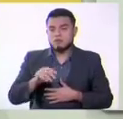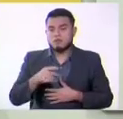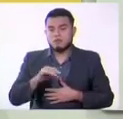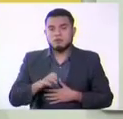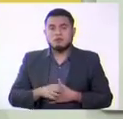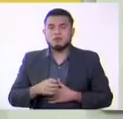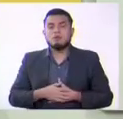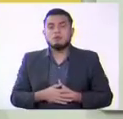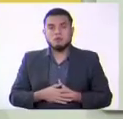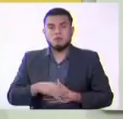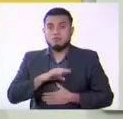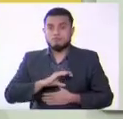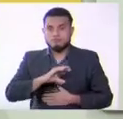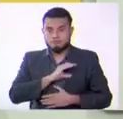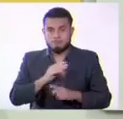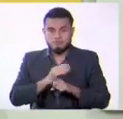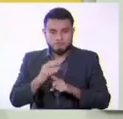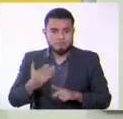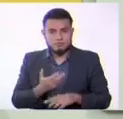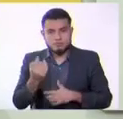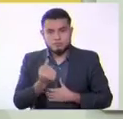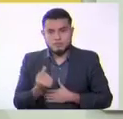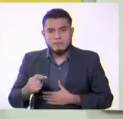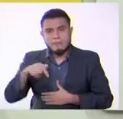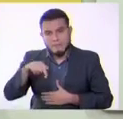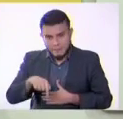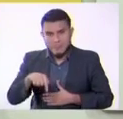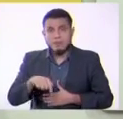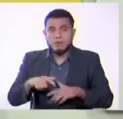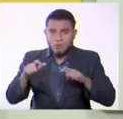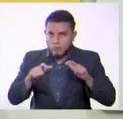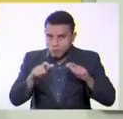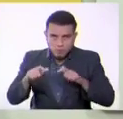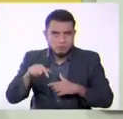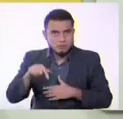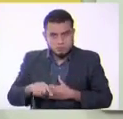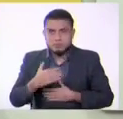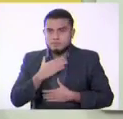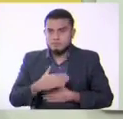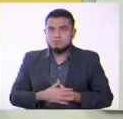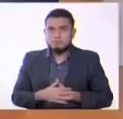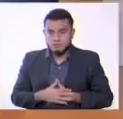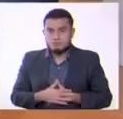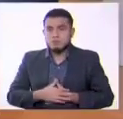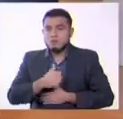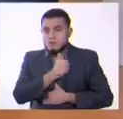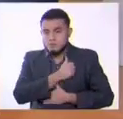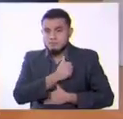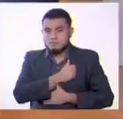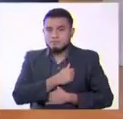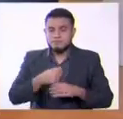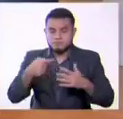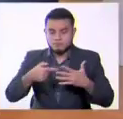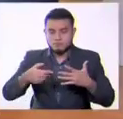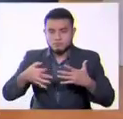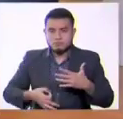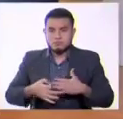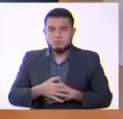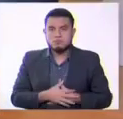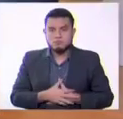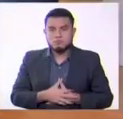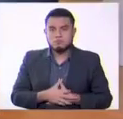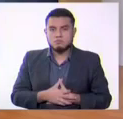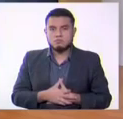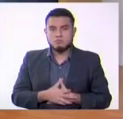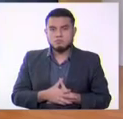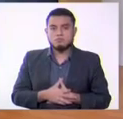comportamientos de todas las personas, ¿verdad? En particular de esta etapa tan crítica. Hay responsabilidades legales. Totalmente hay responsabilidades legales